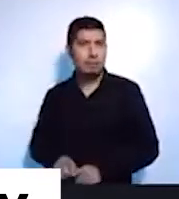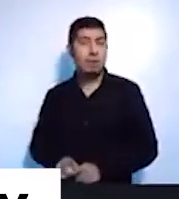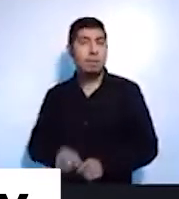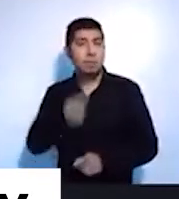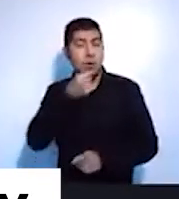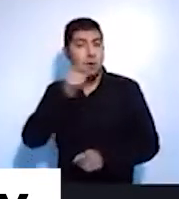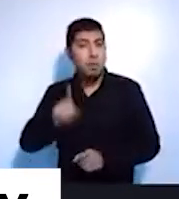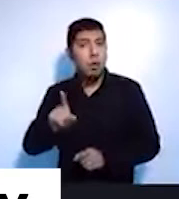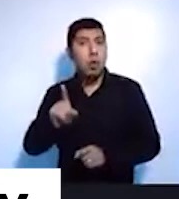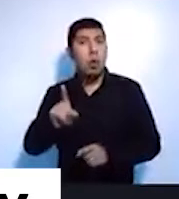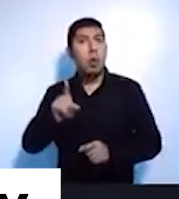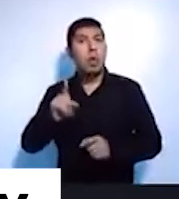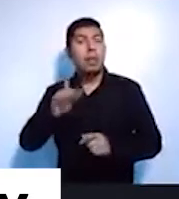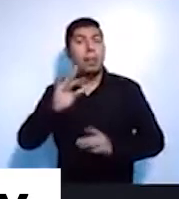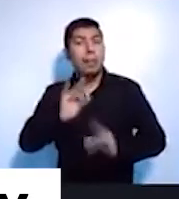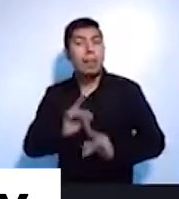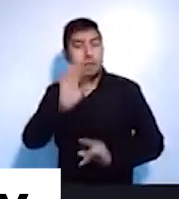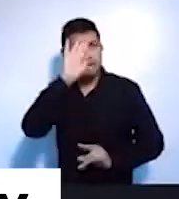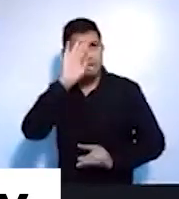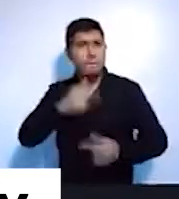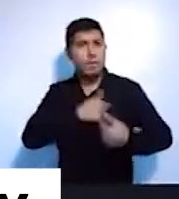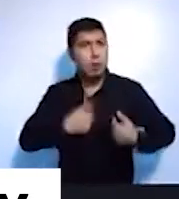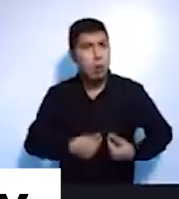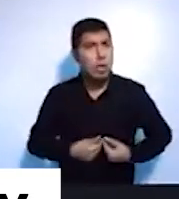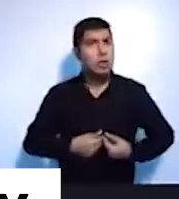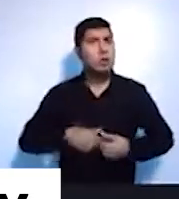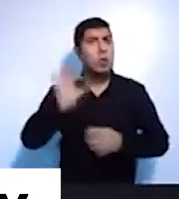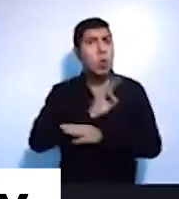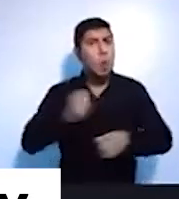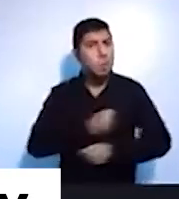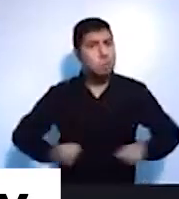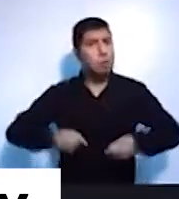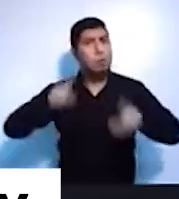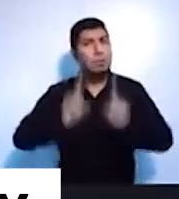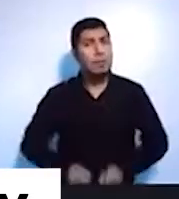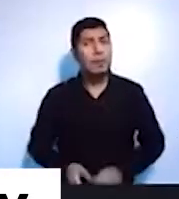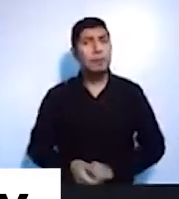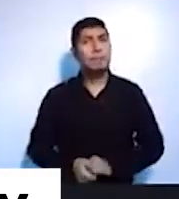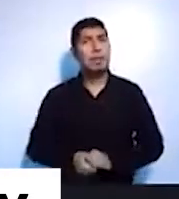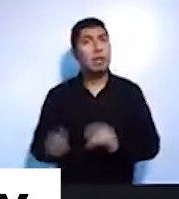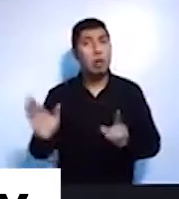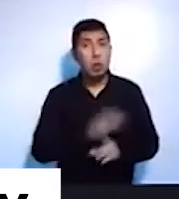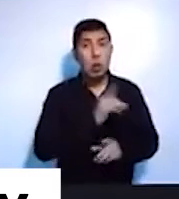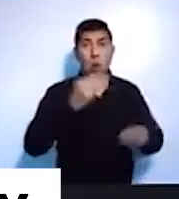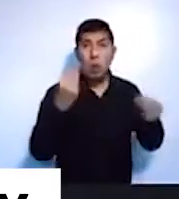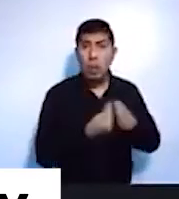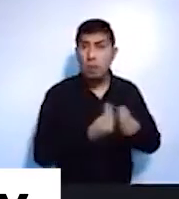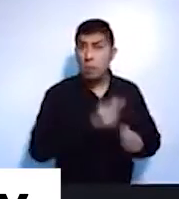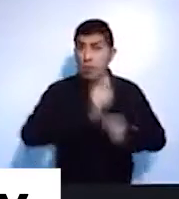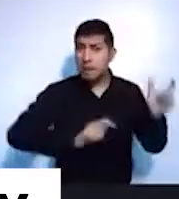los factores de riesgo cardiovascular, destaca la obesidad, en realidad a lo largo de la mayoría de las personas que